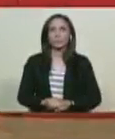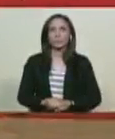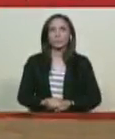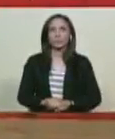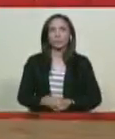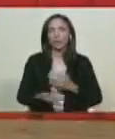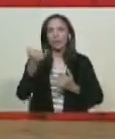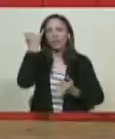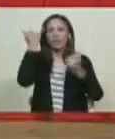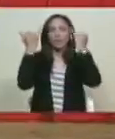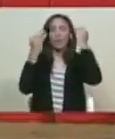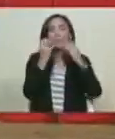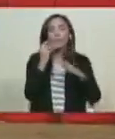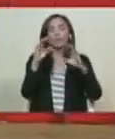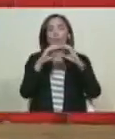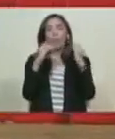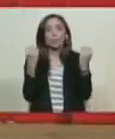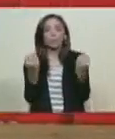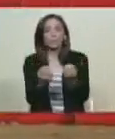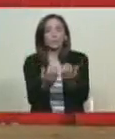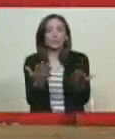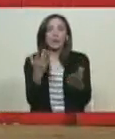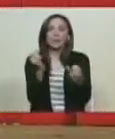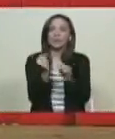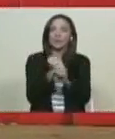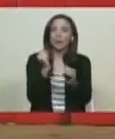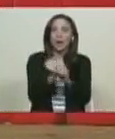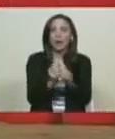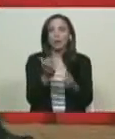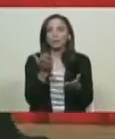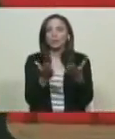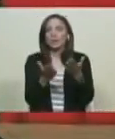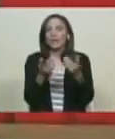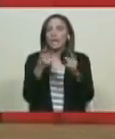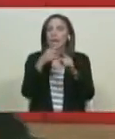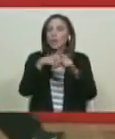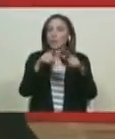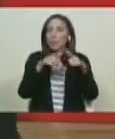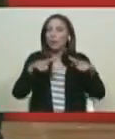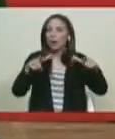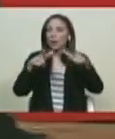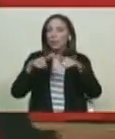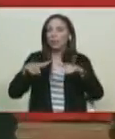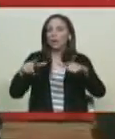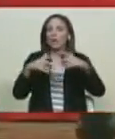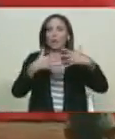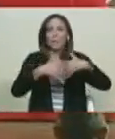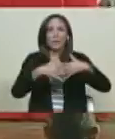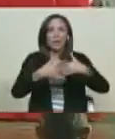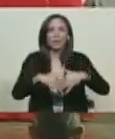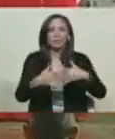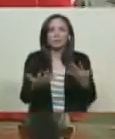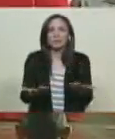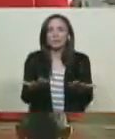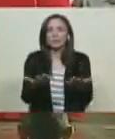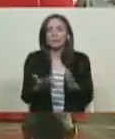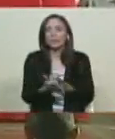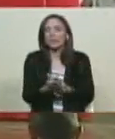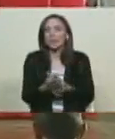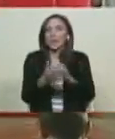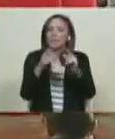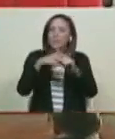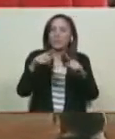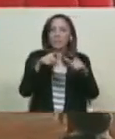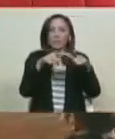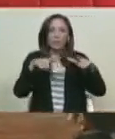en cada oficina, en cada centro de trabajo, en cada patio, en cada fábrica, en cada almacén, en cada